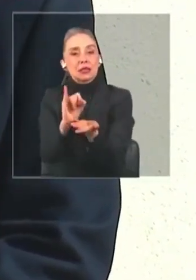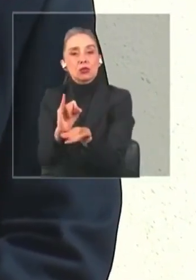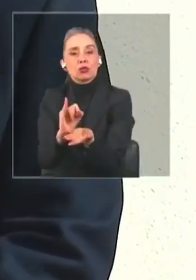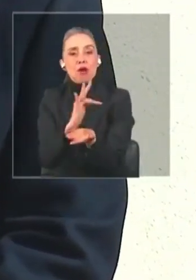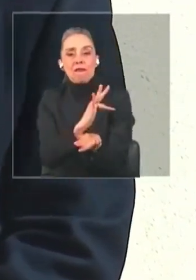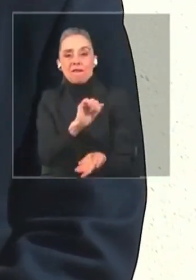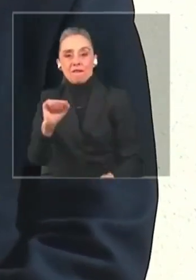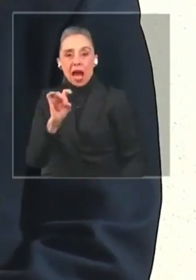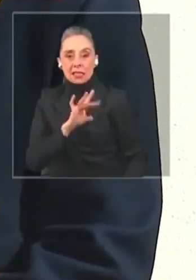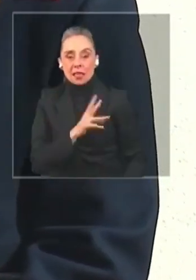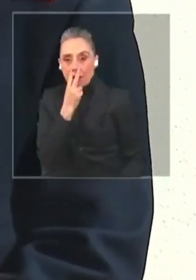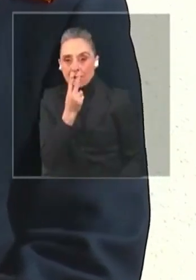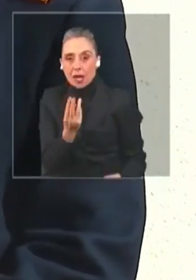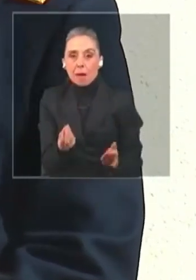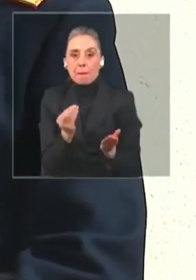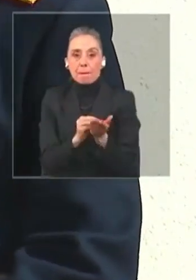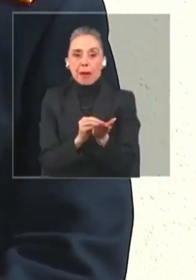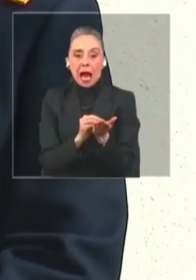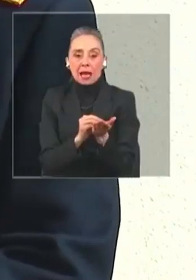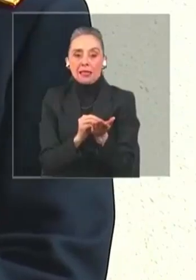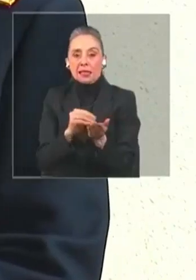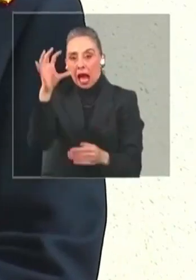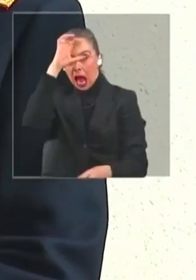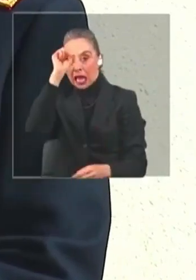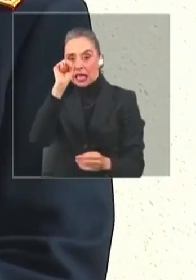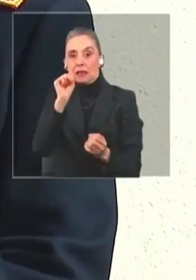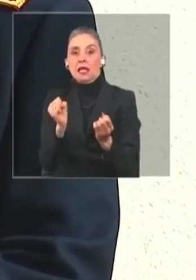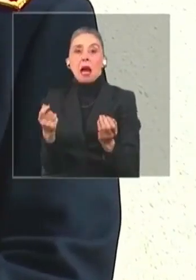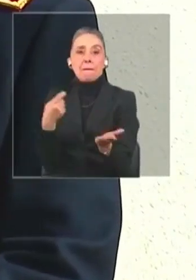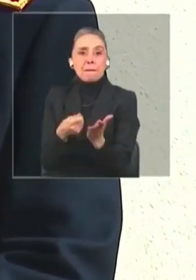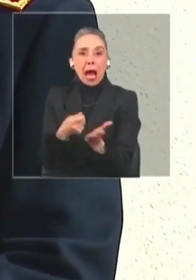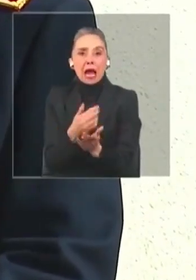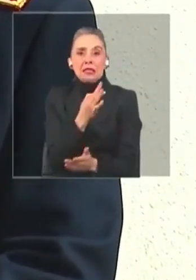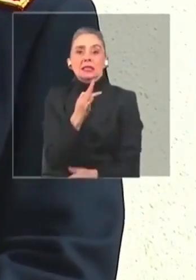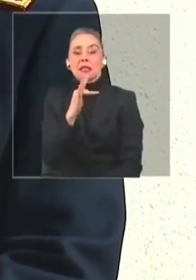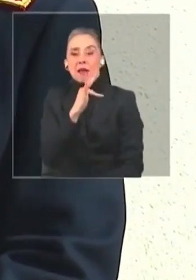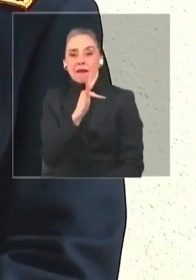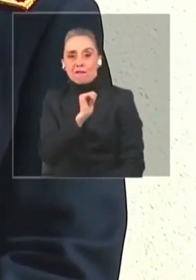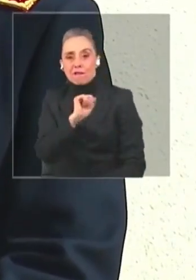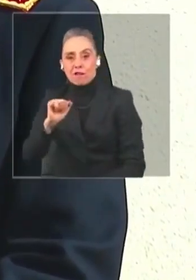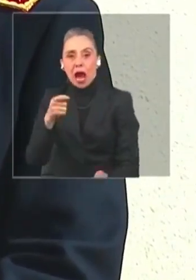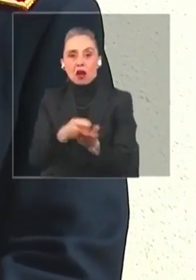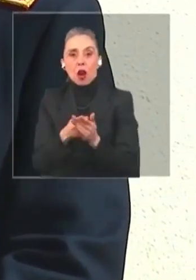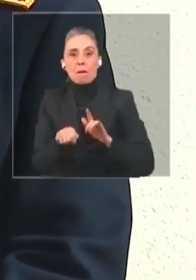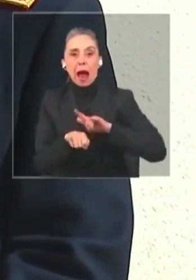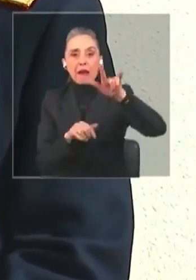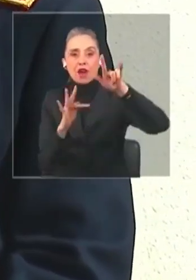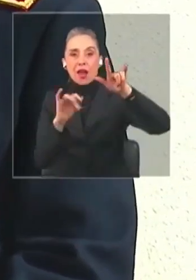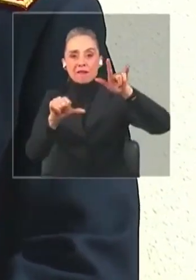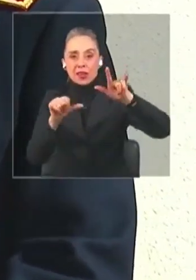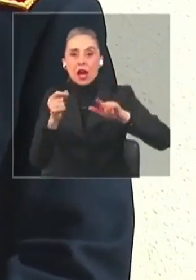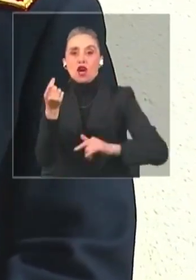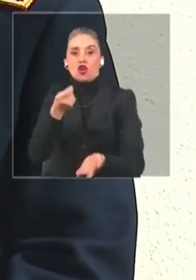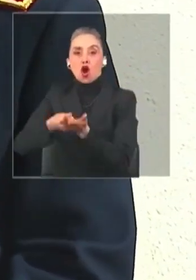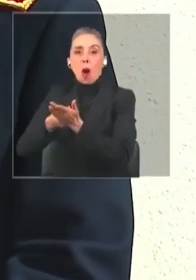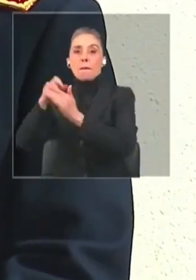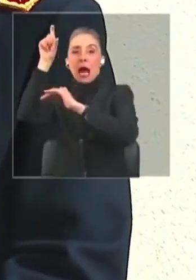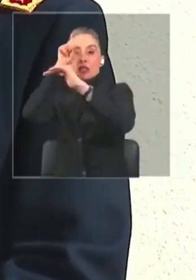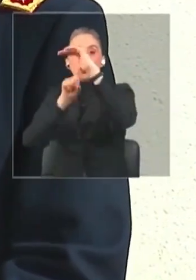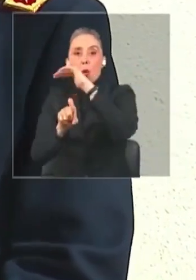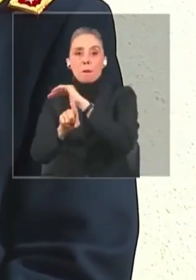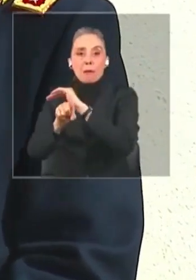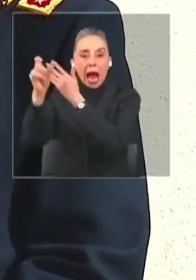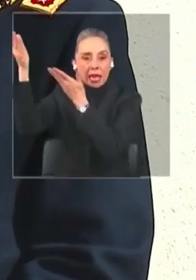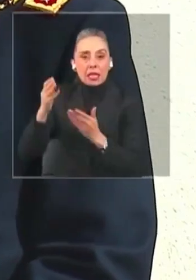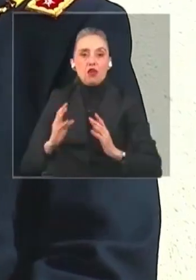el repotenciamiento de las Fuerzas Armadas que está realizando Argentina? Han comprado aviones F-16, están construyendo, comprando submarinos, se anuncia una renovación